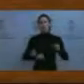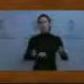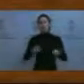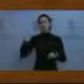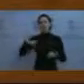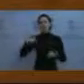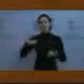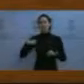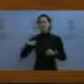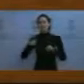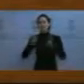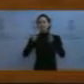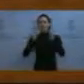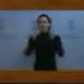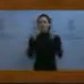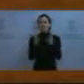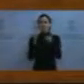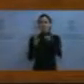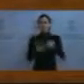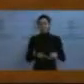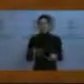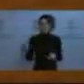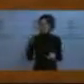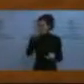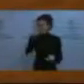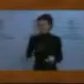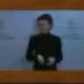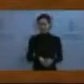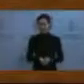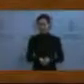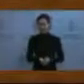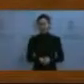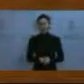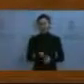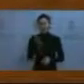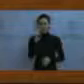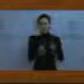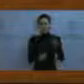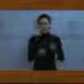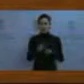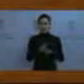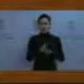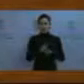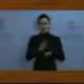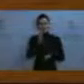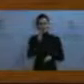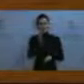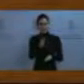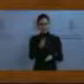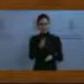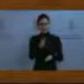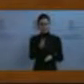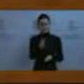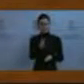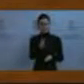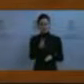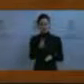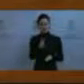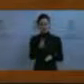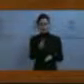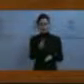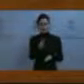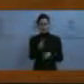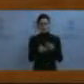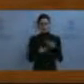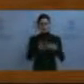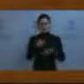Administración tuvo que poner denuncia en el juzgado al observarse que no había habido